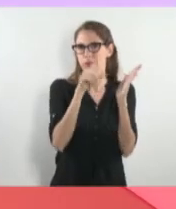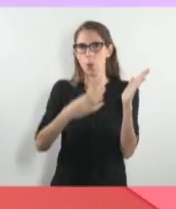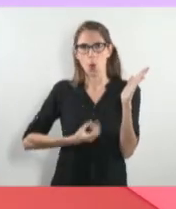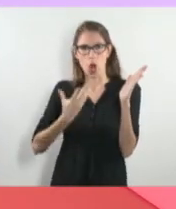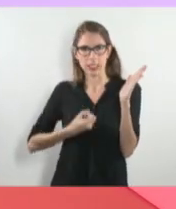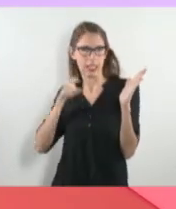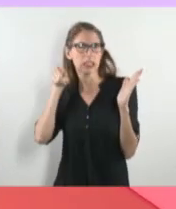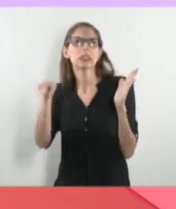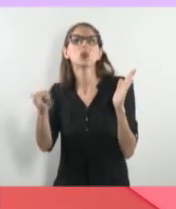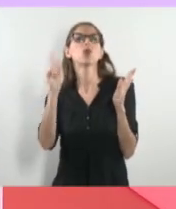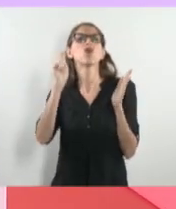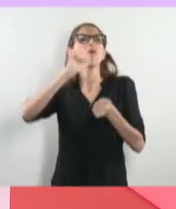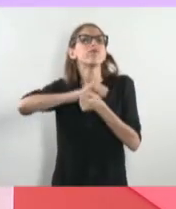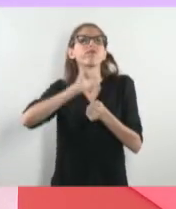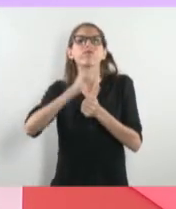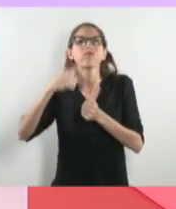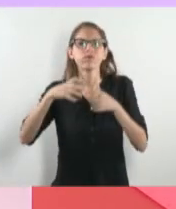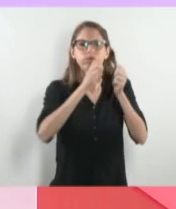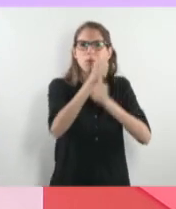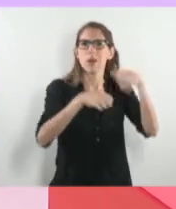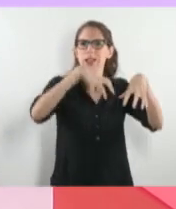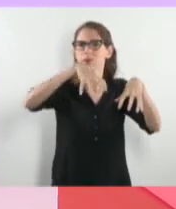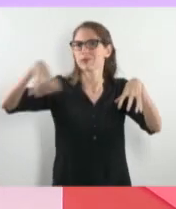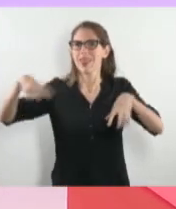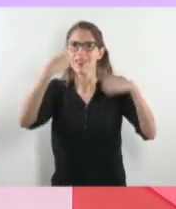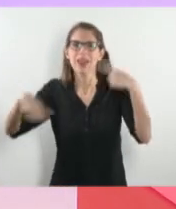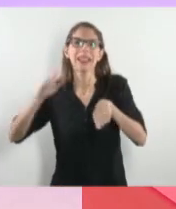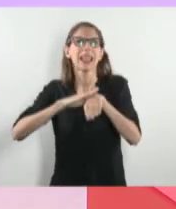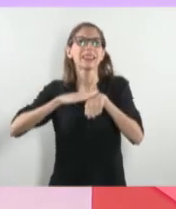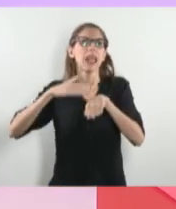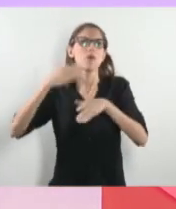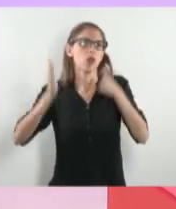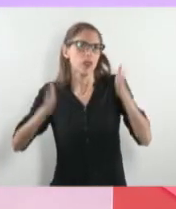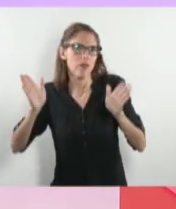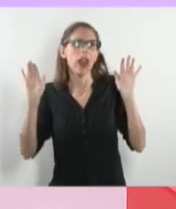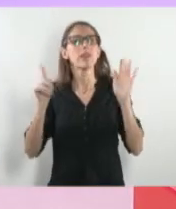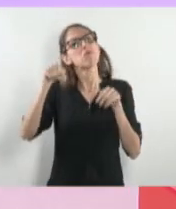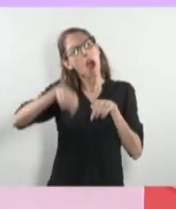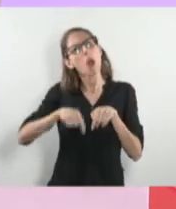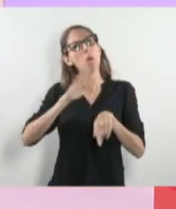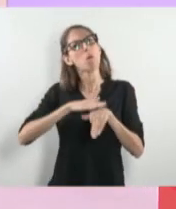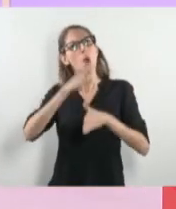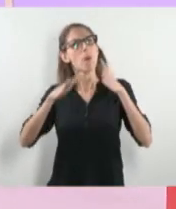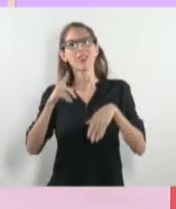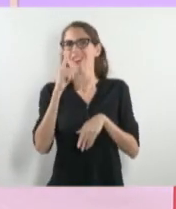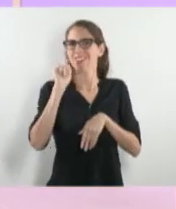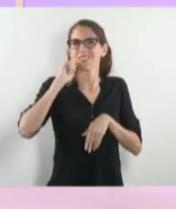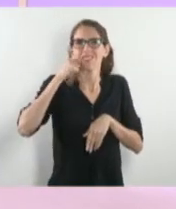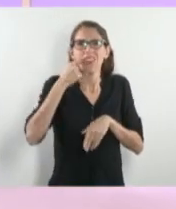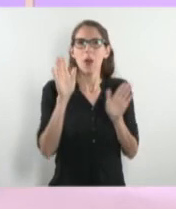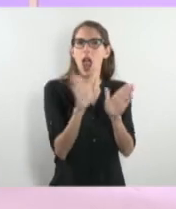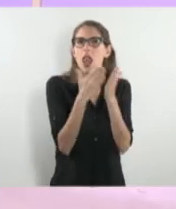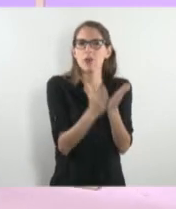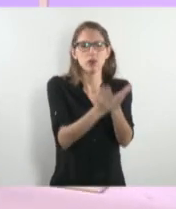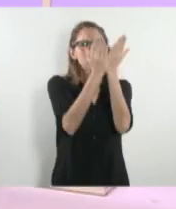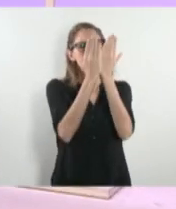por distintas editoriales, en distintas ediciones. Nada, es un buen momento para volver a los libros. El libro no